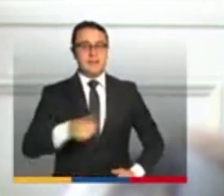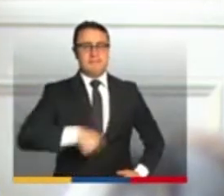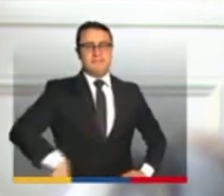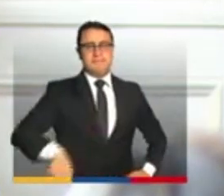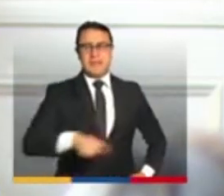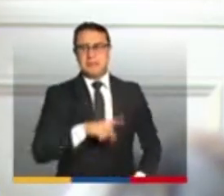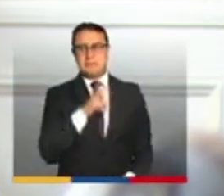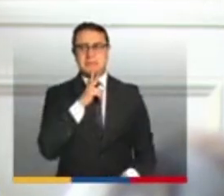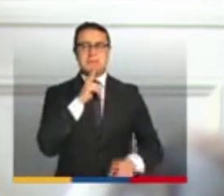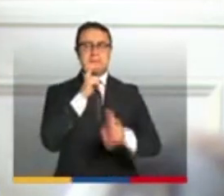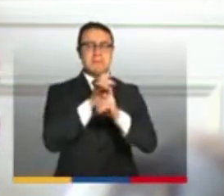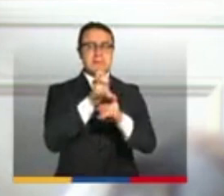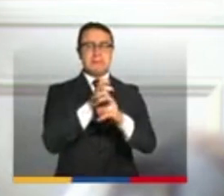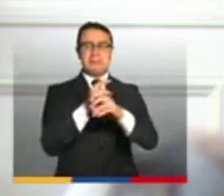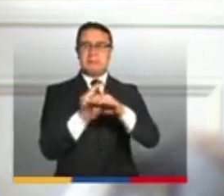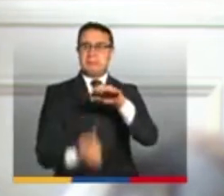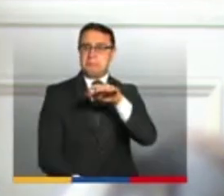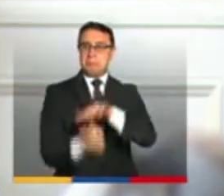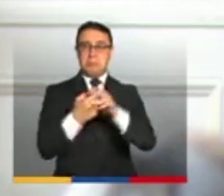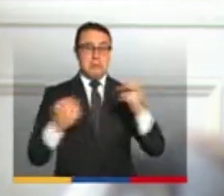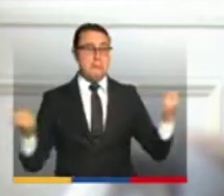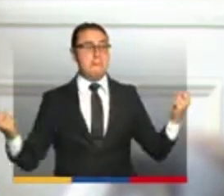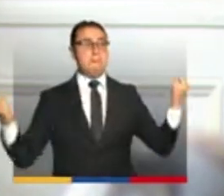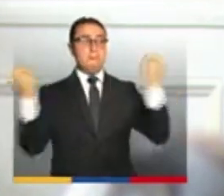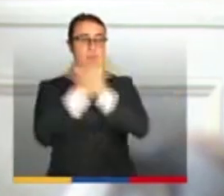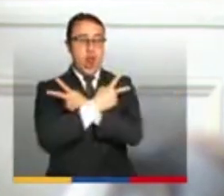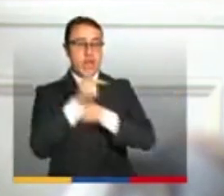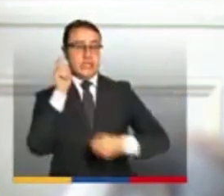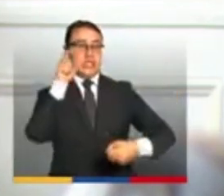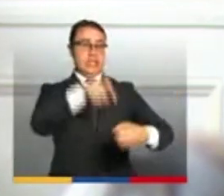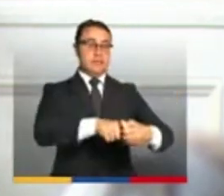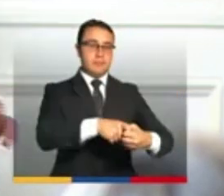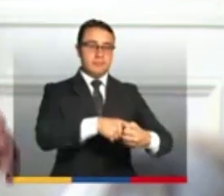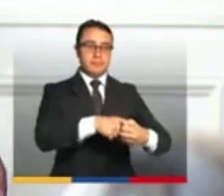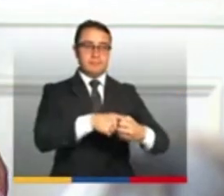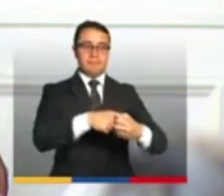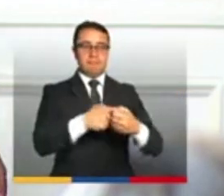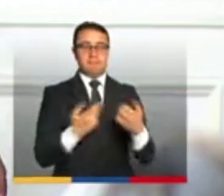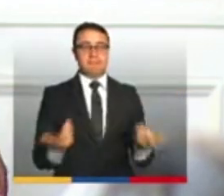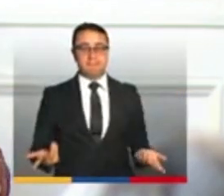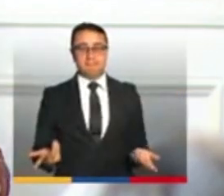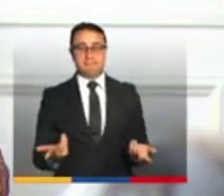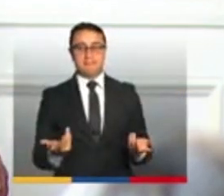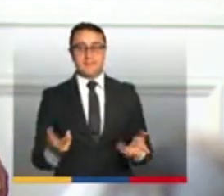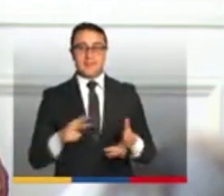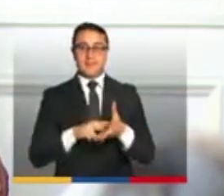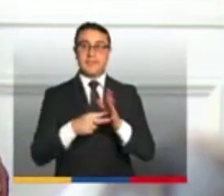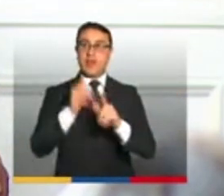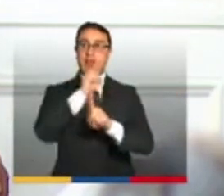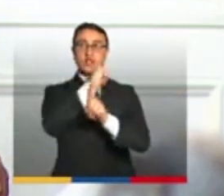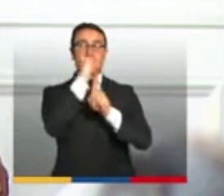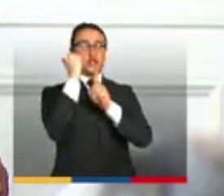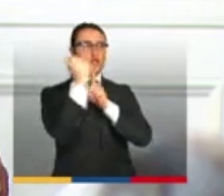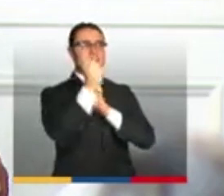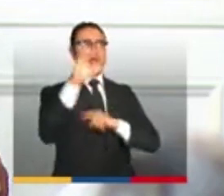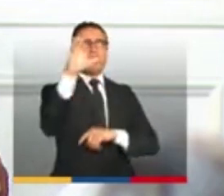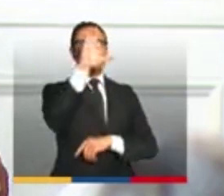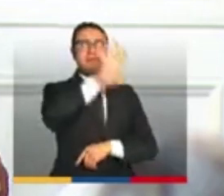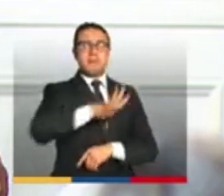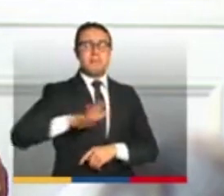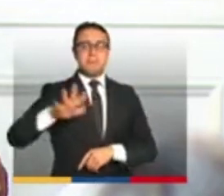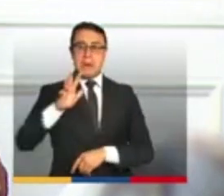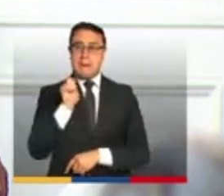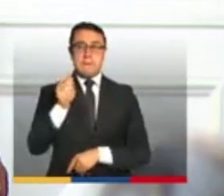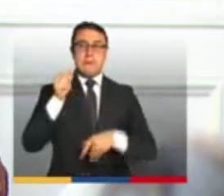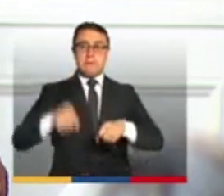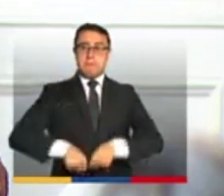en la violencia, en no ser pasto de precisamente la autodestrucción de la sociedad colombiana. Y por acá comienzan